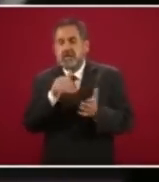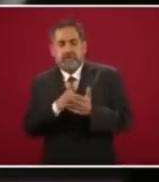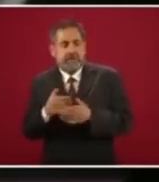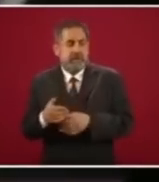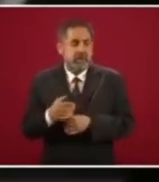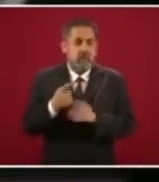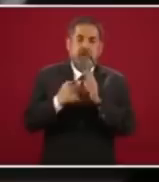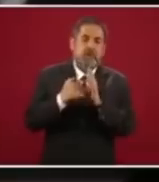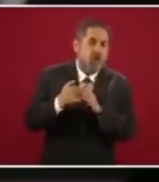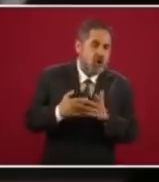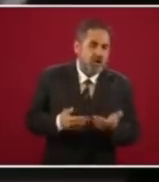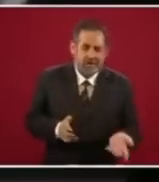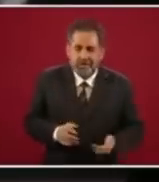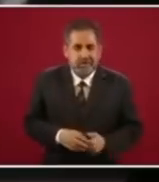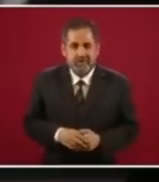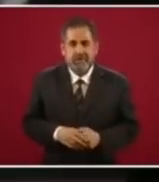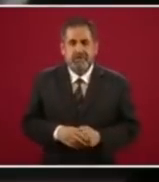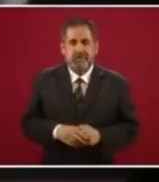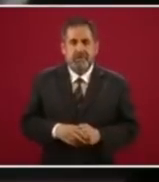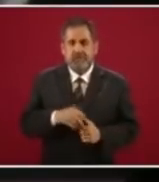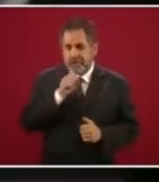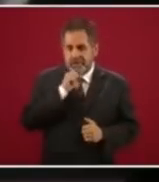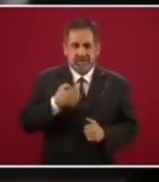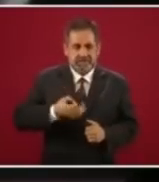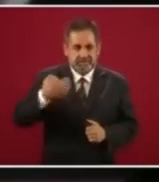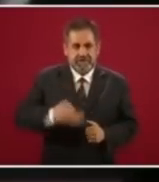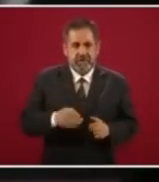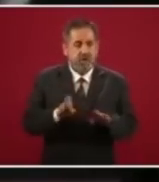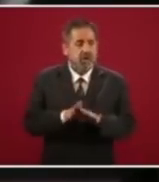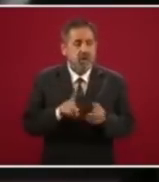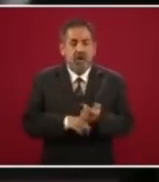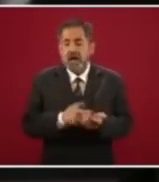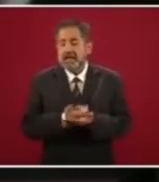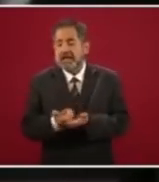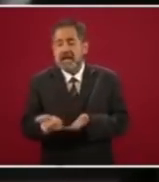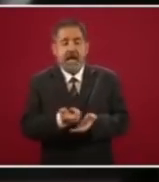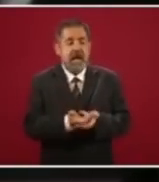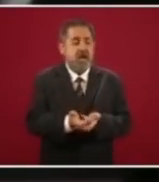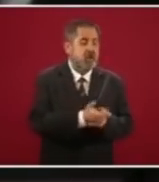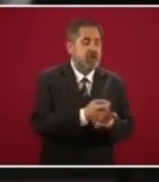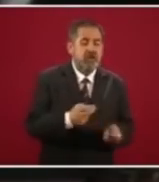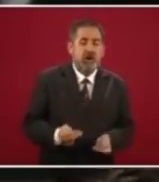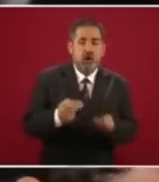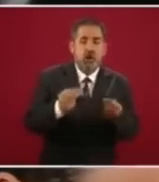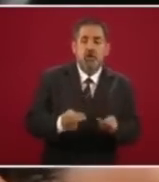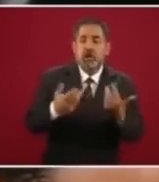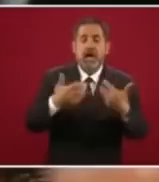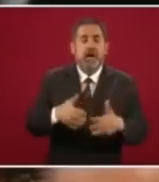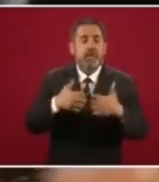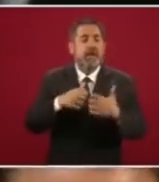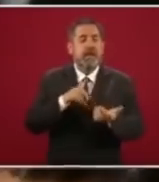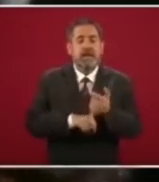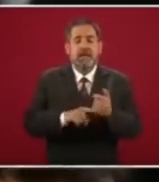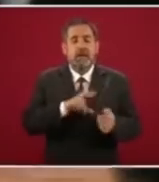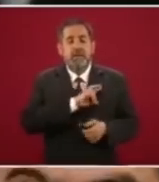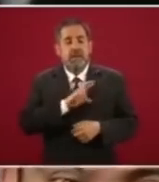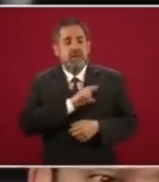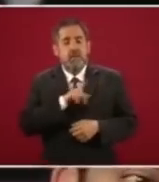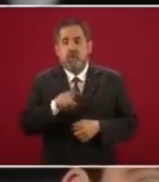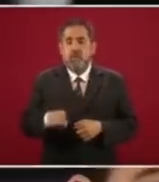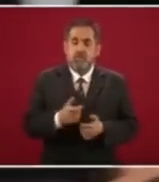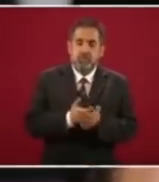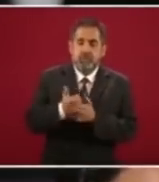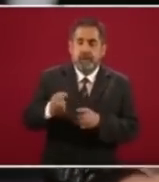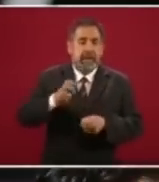1,000,000, todo esto. Se confirma que se pagaban salarios de negocios de empresas particulares